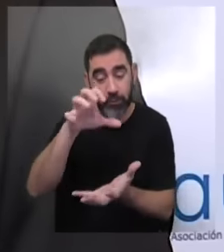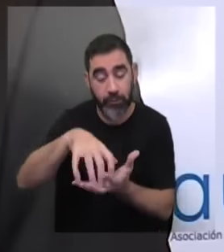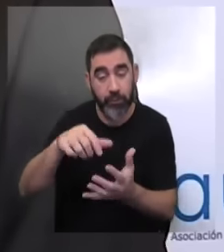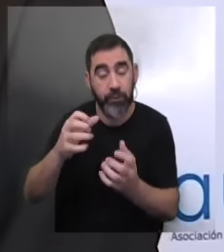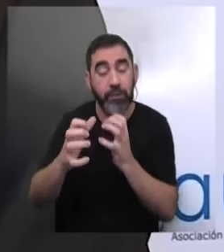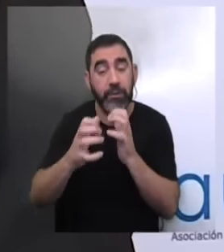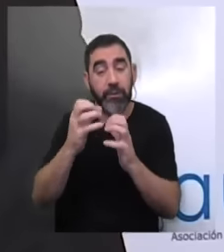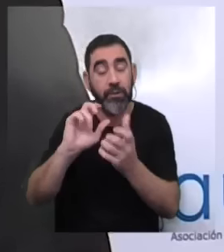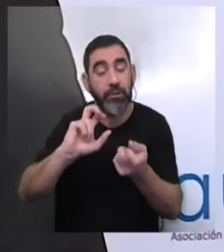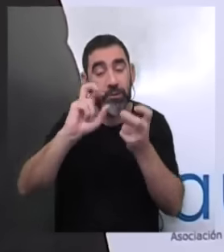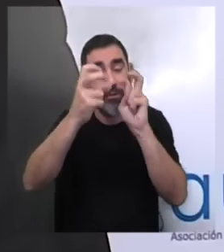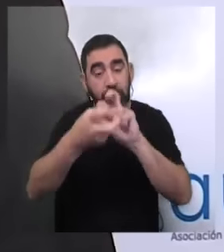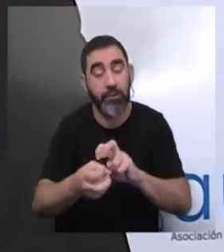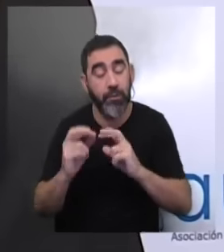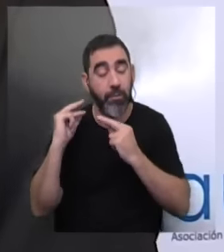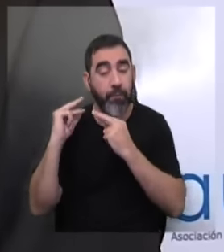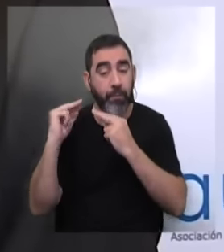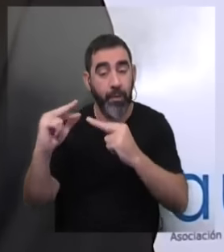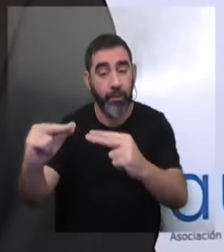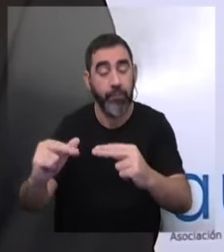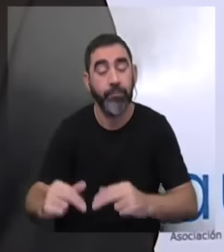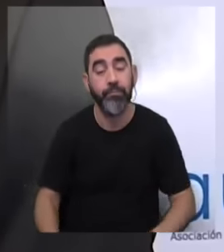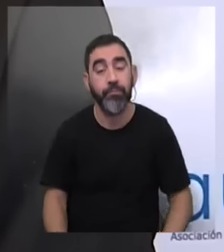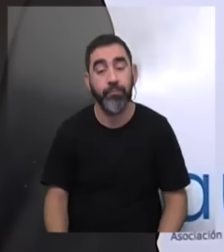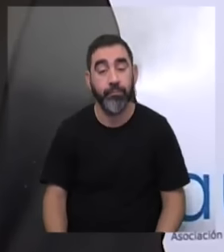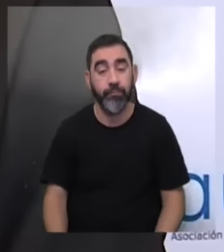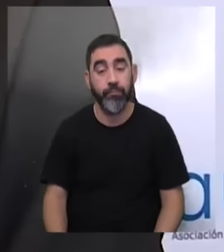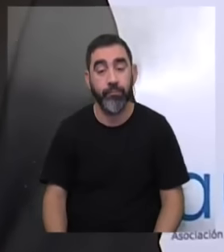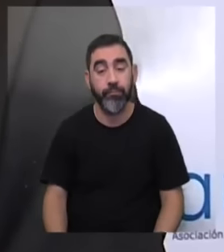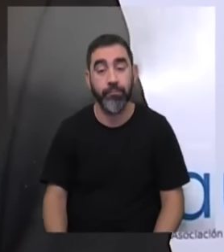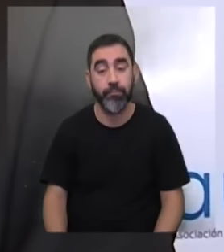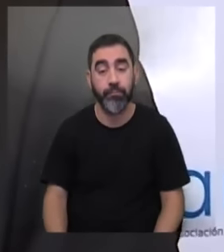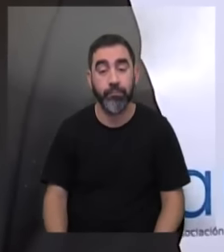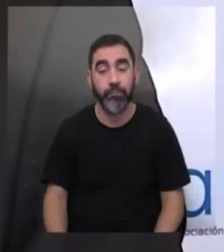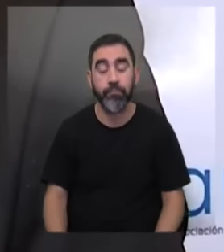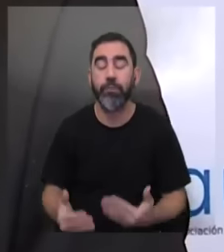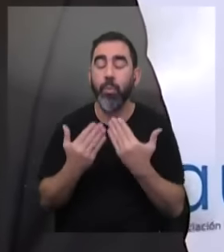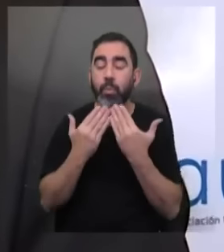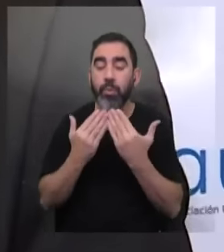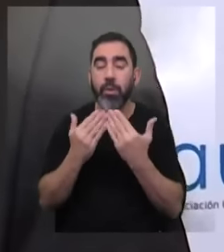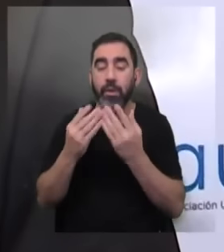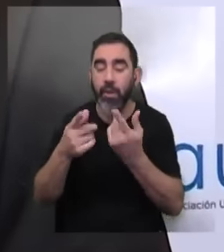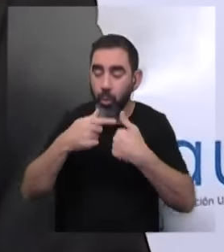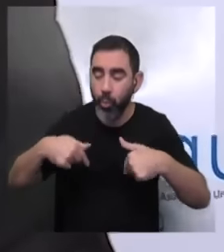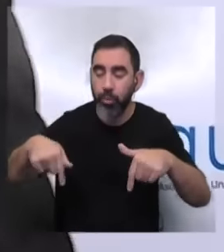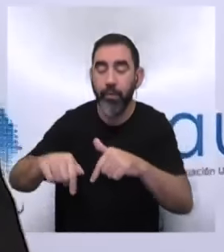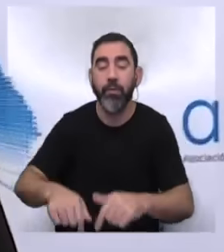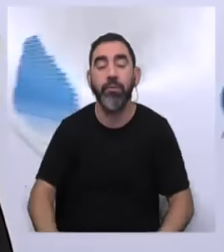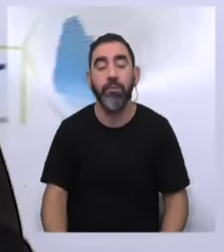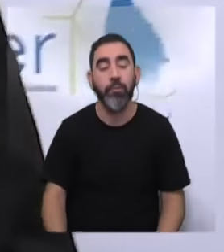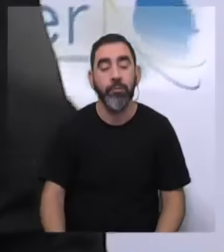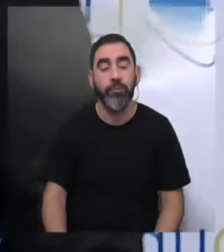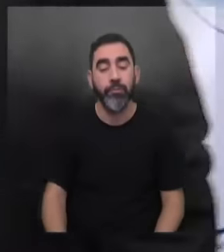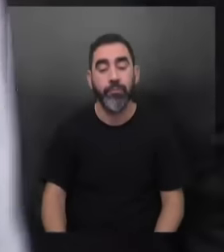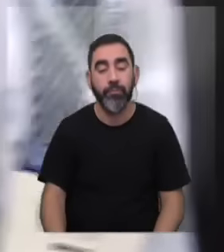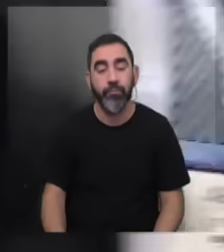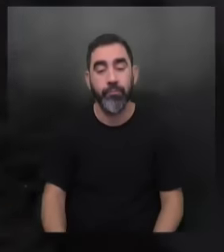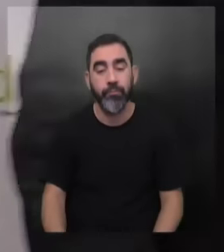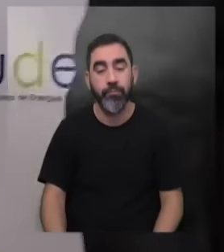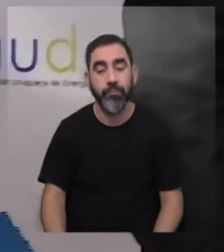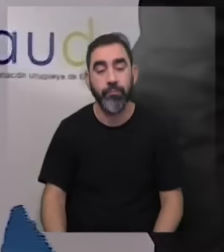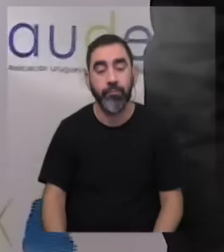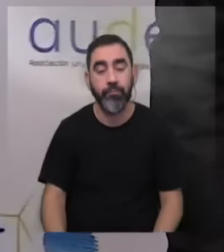energía de energías sustentables renovables y los nuevos combustibles sintéticos Muchísimas gracias muchas gracias a ustedes Bueno Pilar así